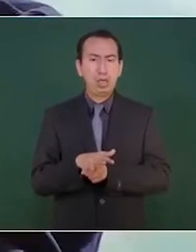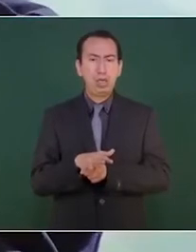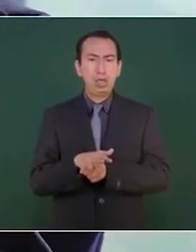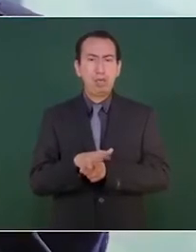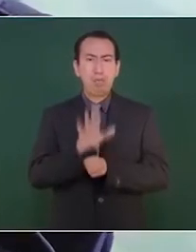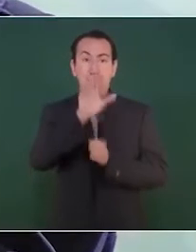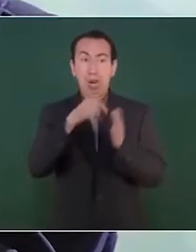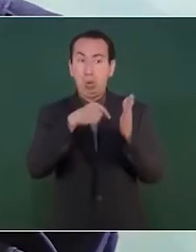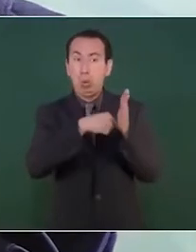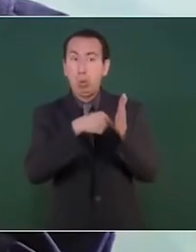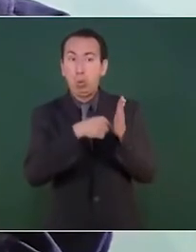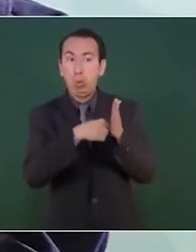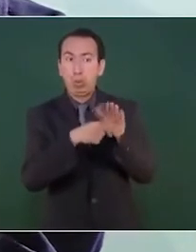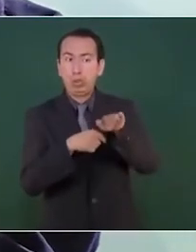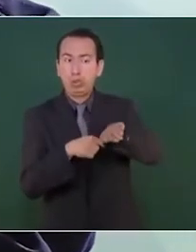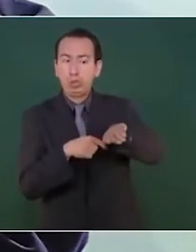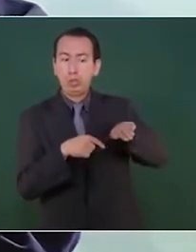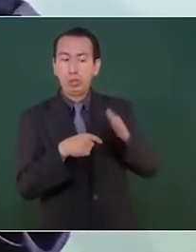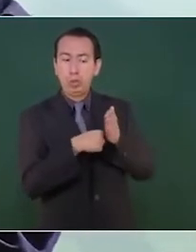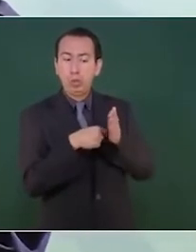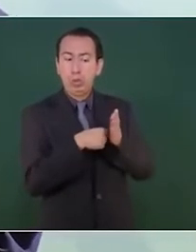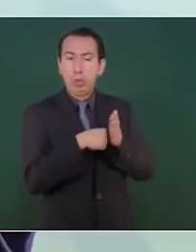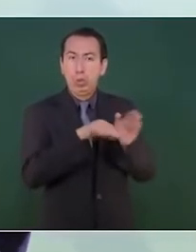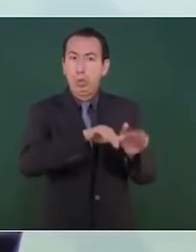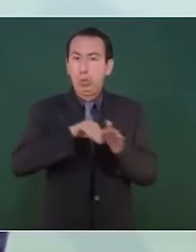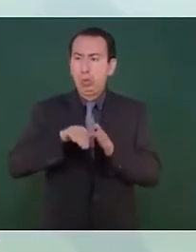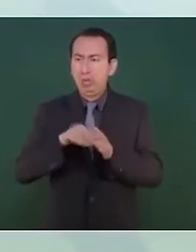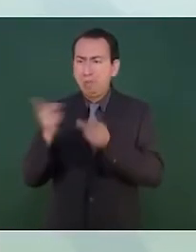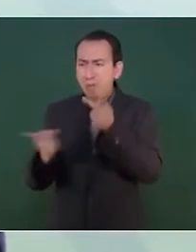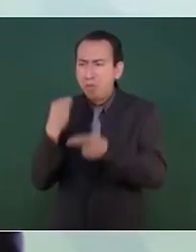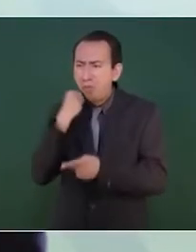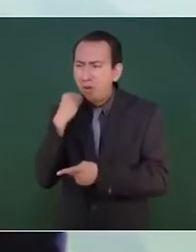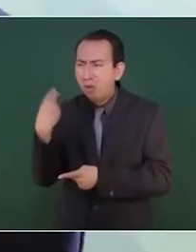encubridores. Le iba a preguntar aquí al abogado,